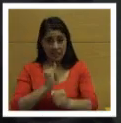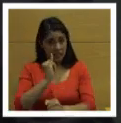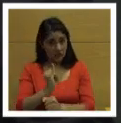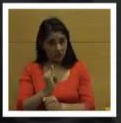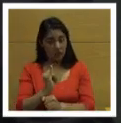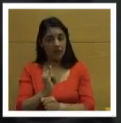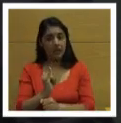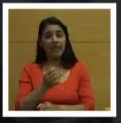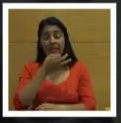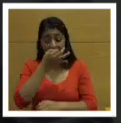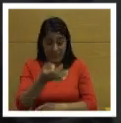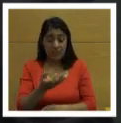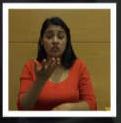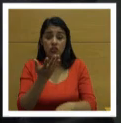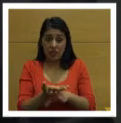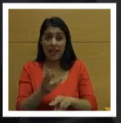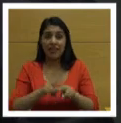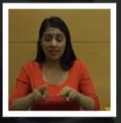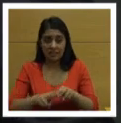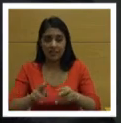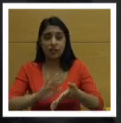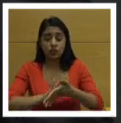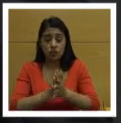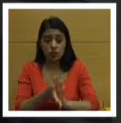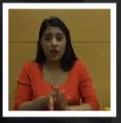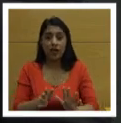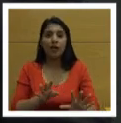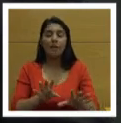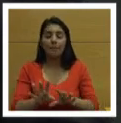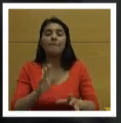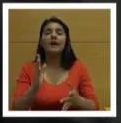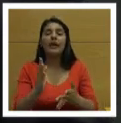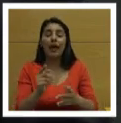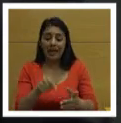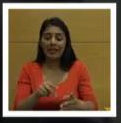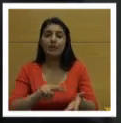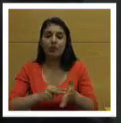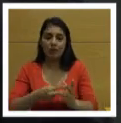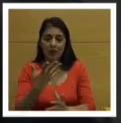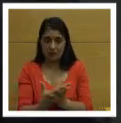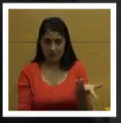con la debida diligencia frente a este problema.